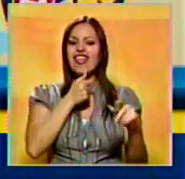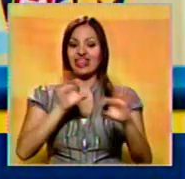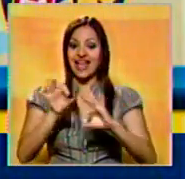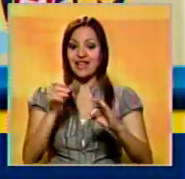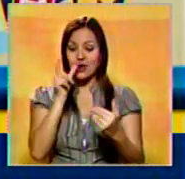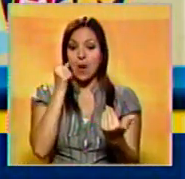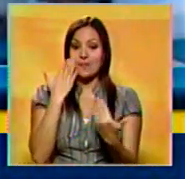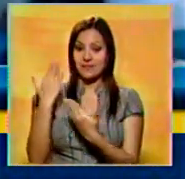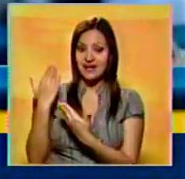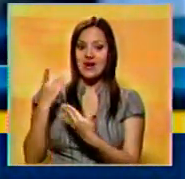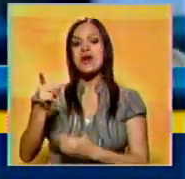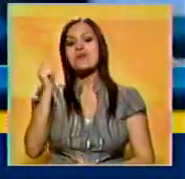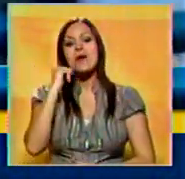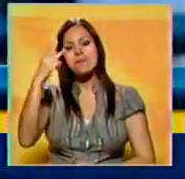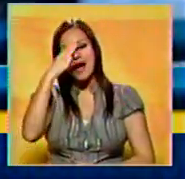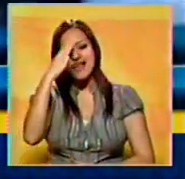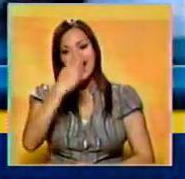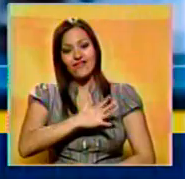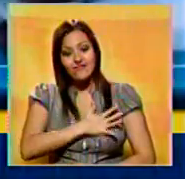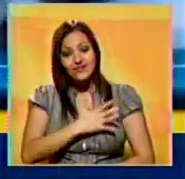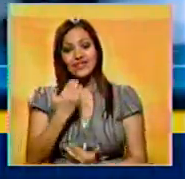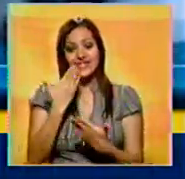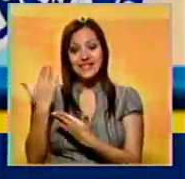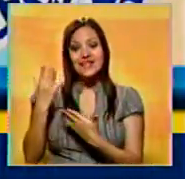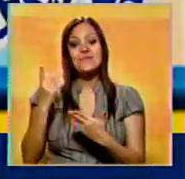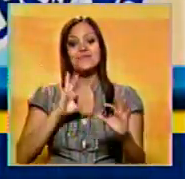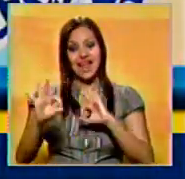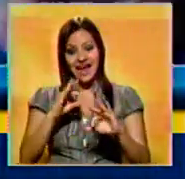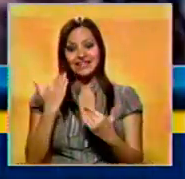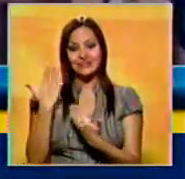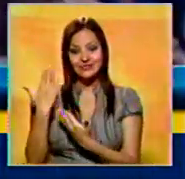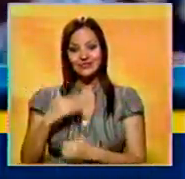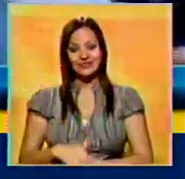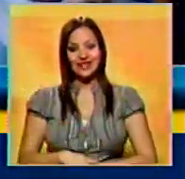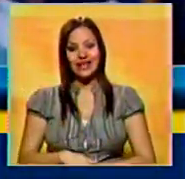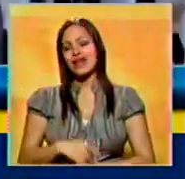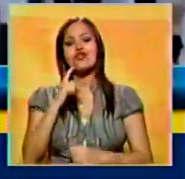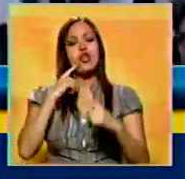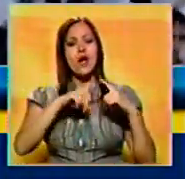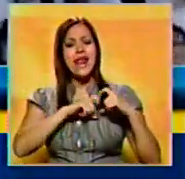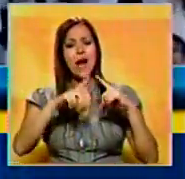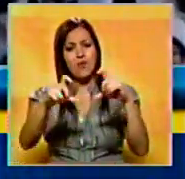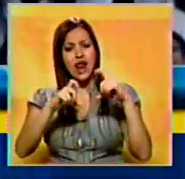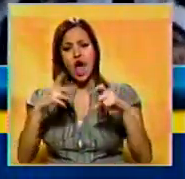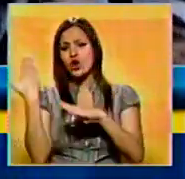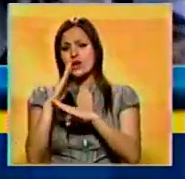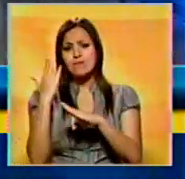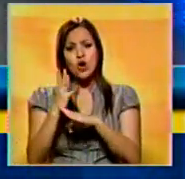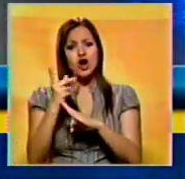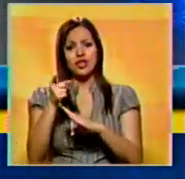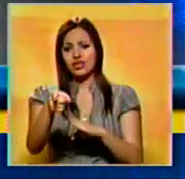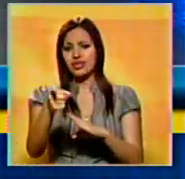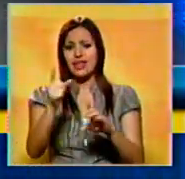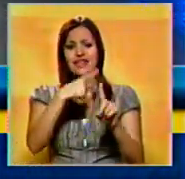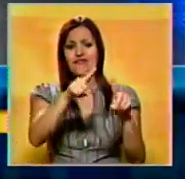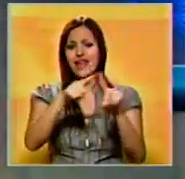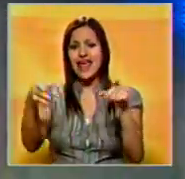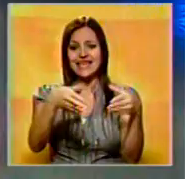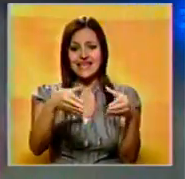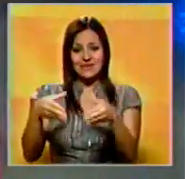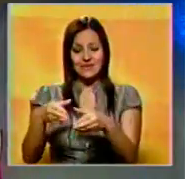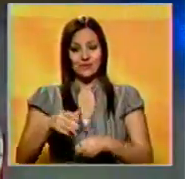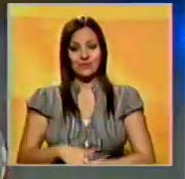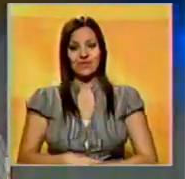Jean-Pierre Agostini y una magallanera protagonizada por Juliette Pardau, que se enamoran a pesar de la rivalidad. Y pasamos a una